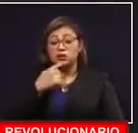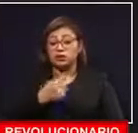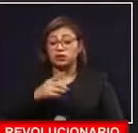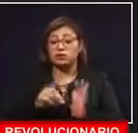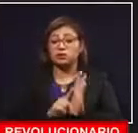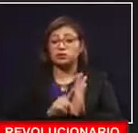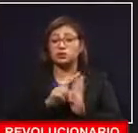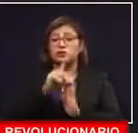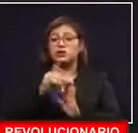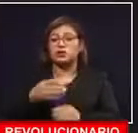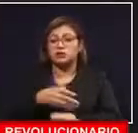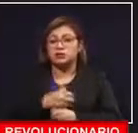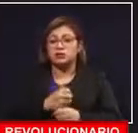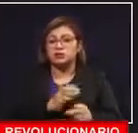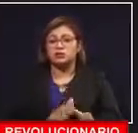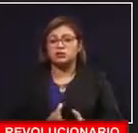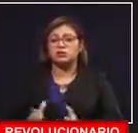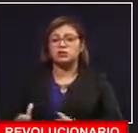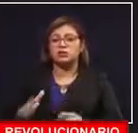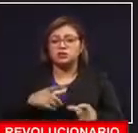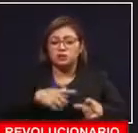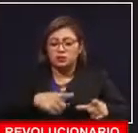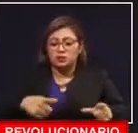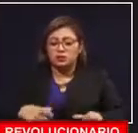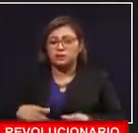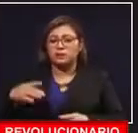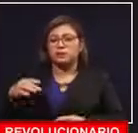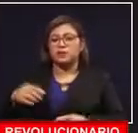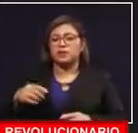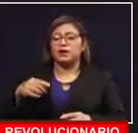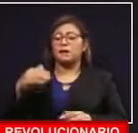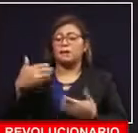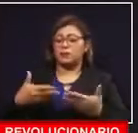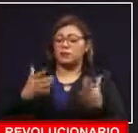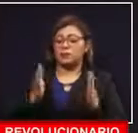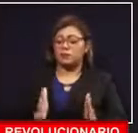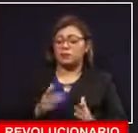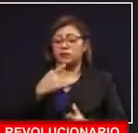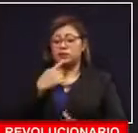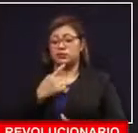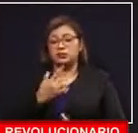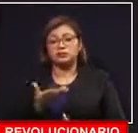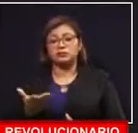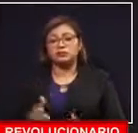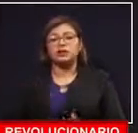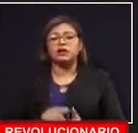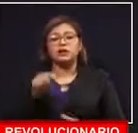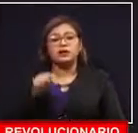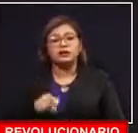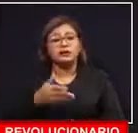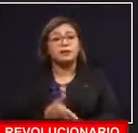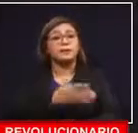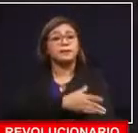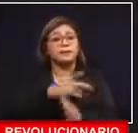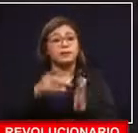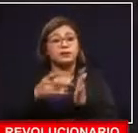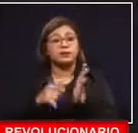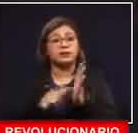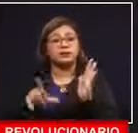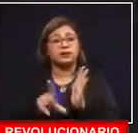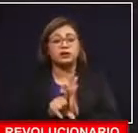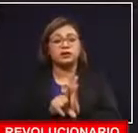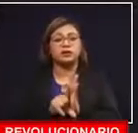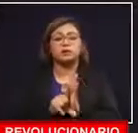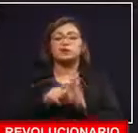panameño y dicta otras disposiciones, este anteproyecto de ley cumple con los preceptos legales